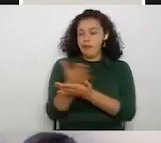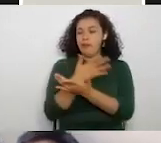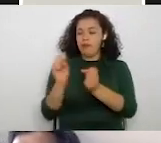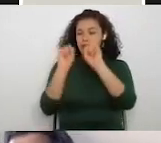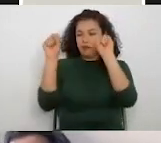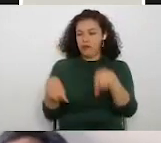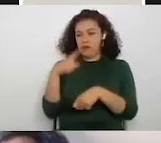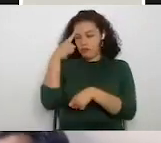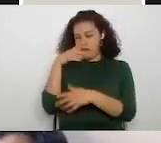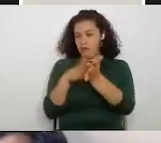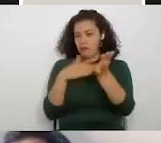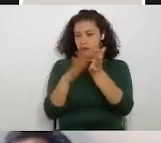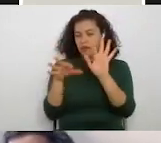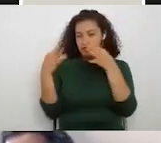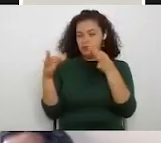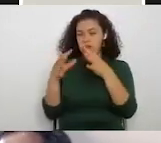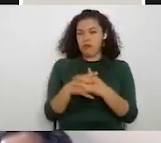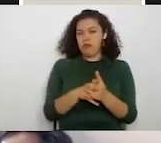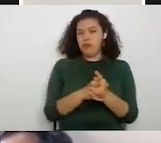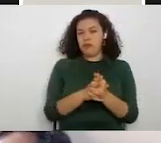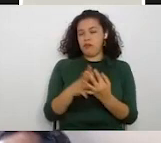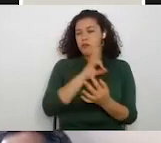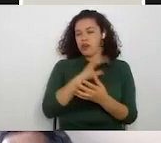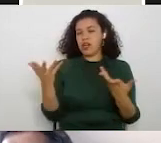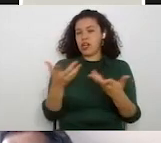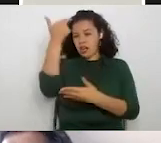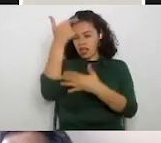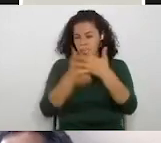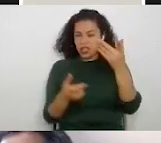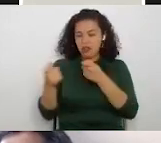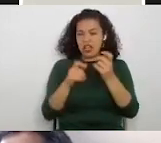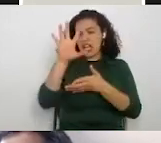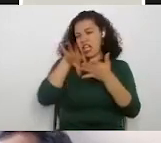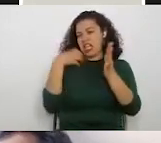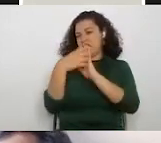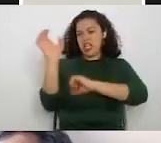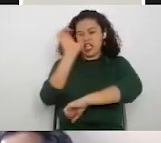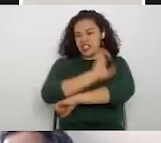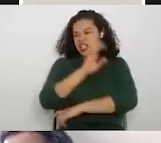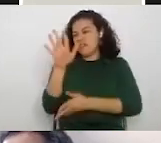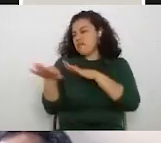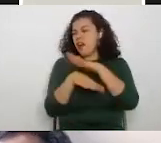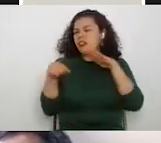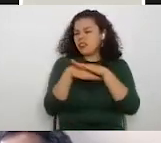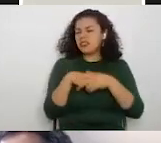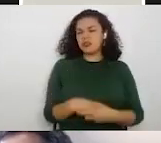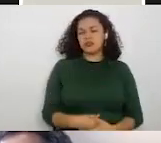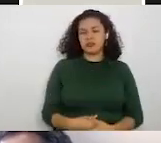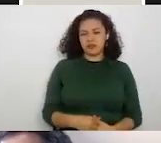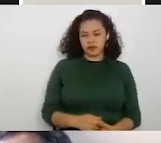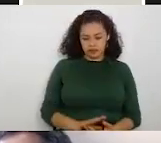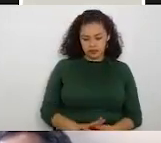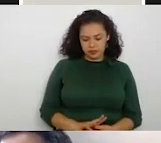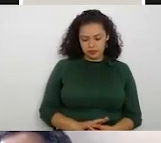de documentos, lo puede hacer a través de un listado, de un control en Excel básico, donde ella